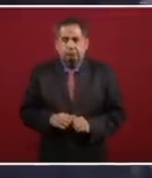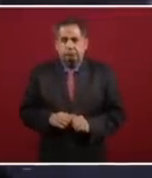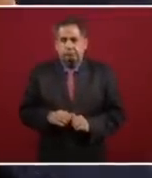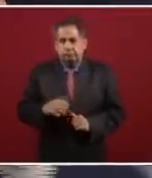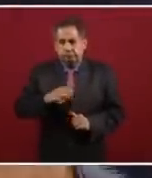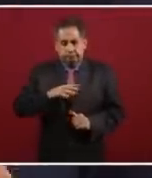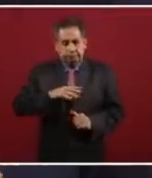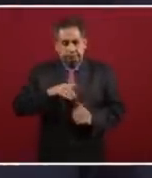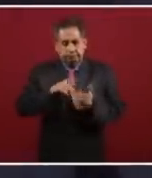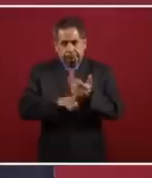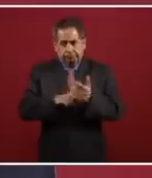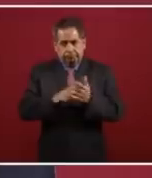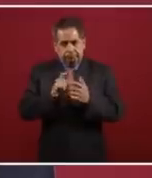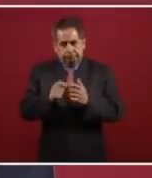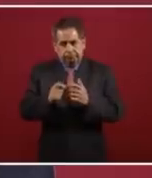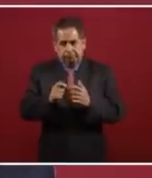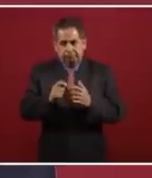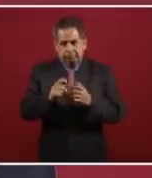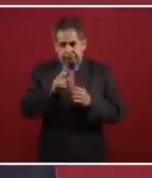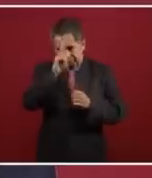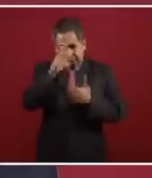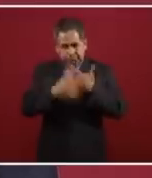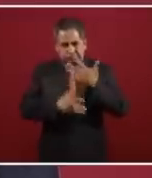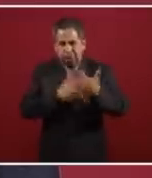hay hasta violencia.